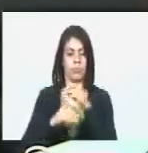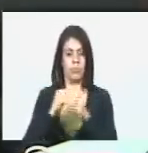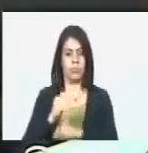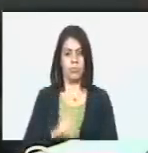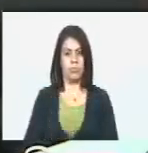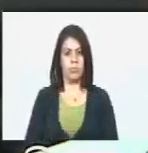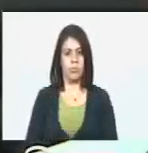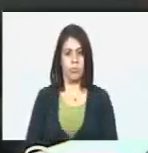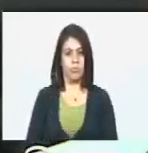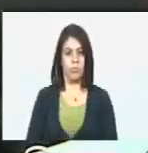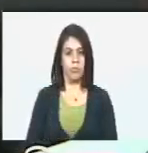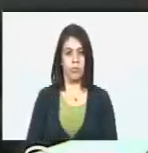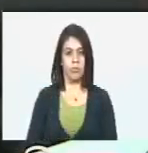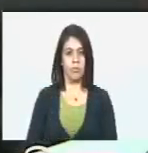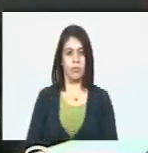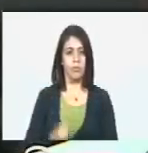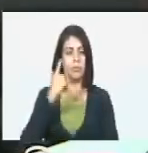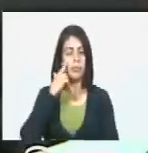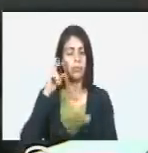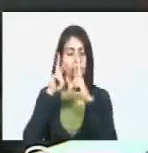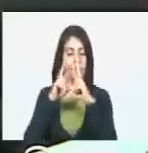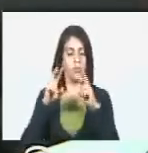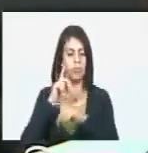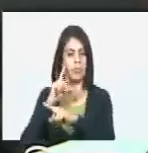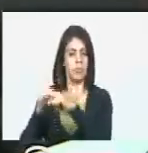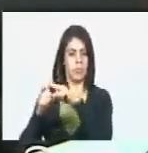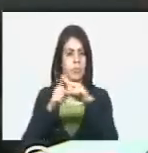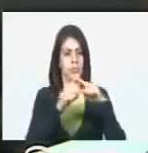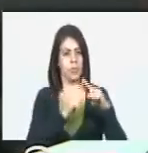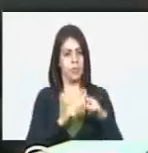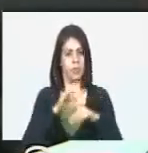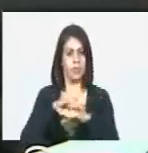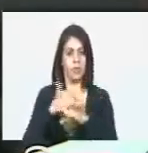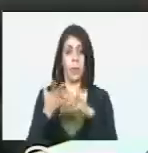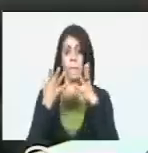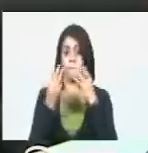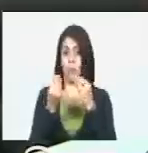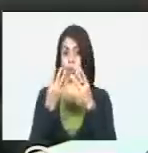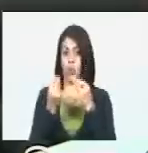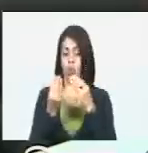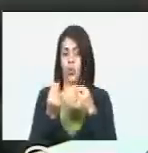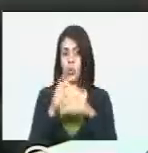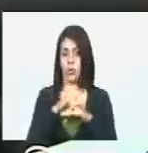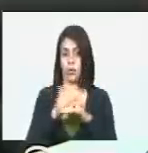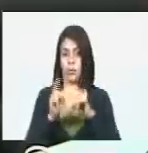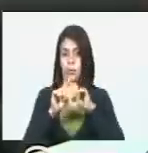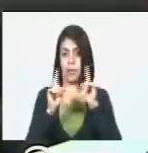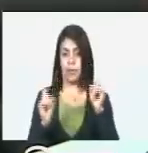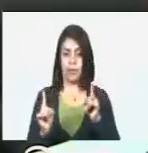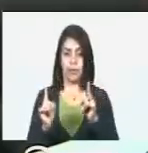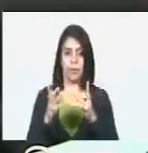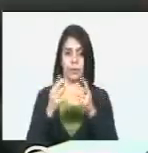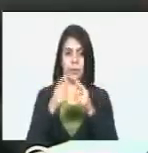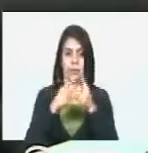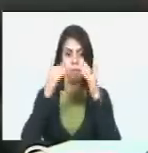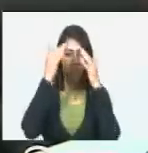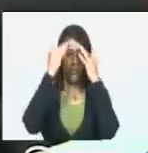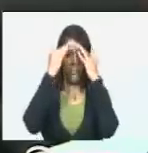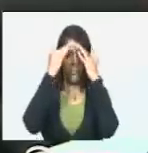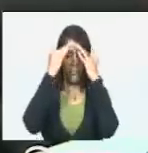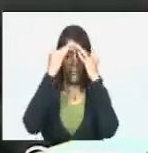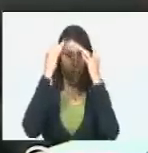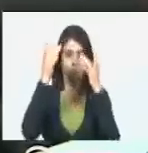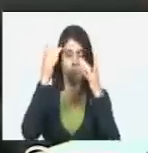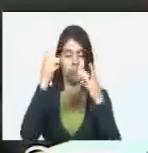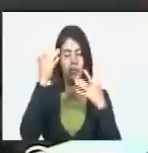su experticia, que era tanta, pero tanta su sabiduría en esta materia